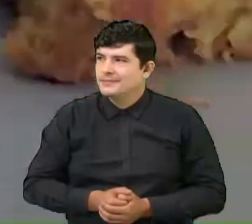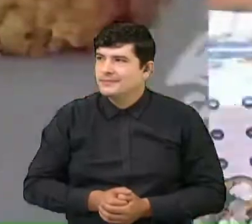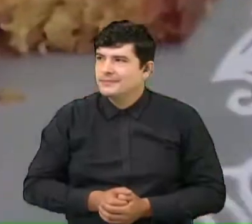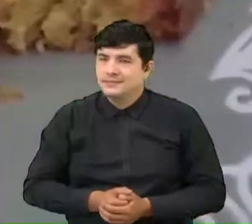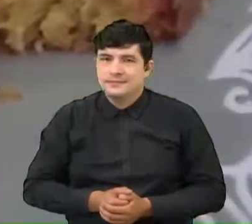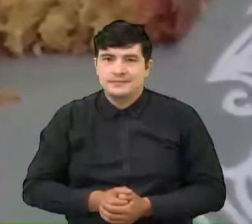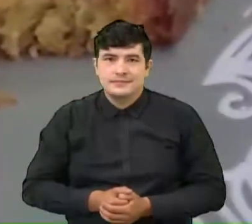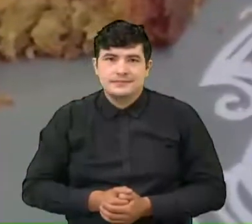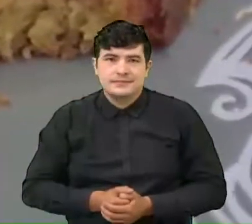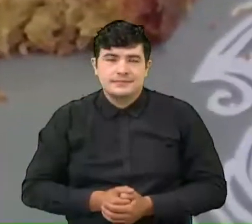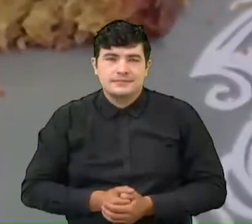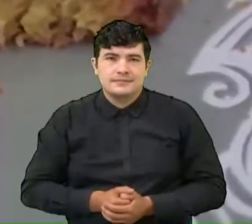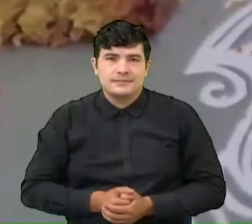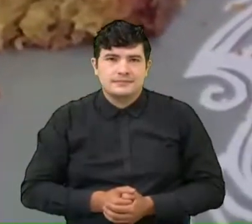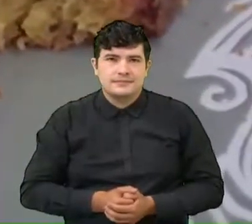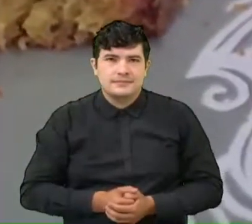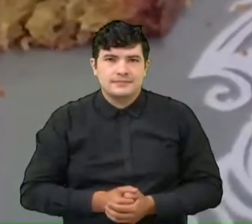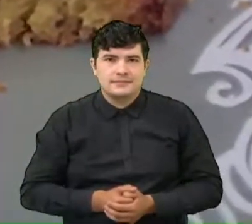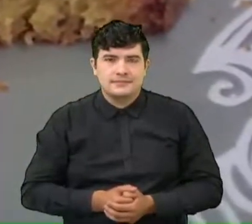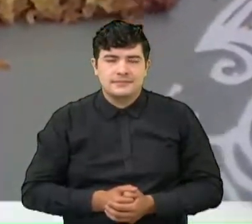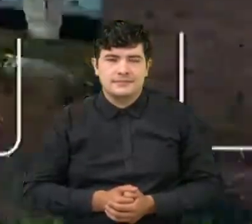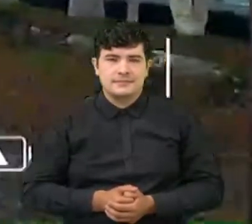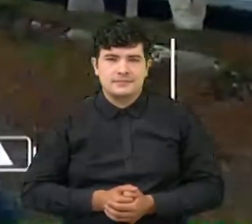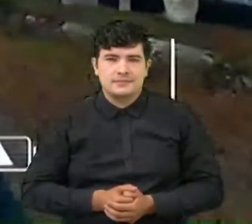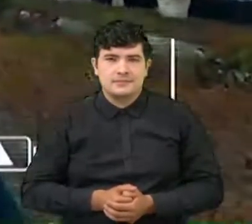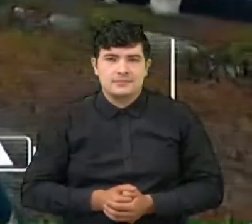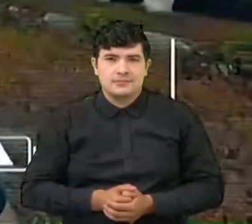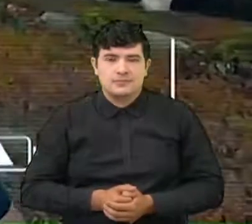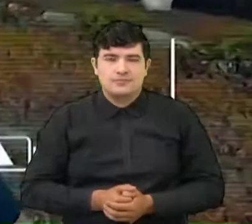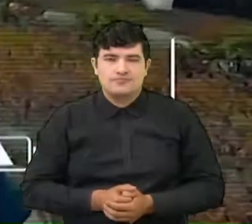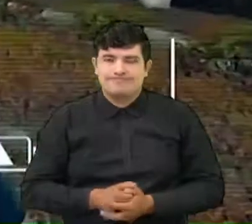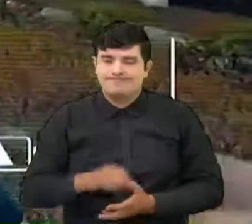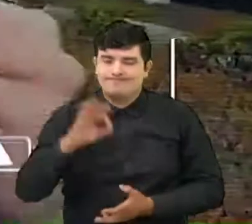bendiga la cocina de mi abuela. Una delicia total.